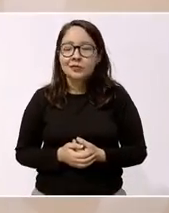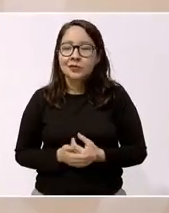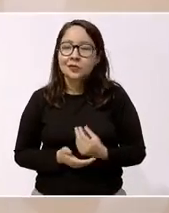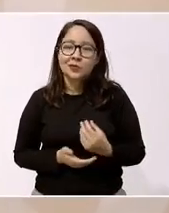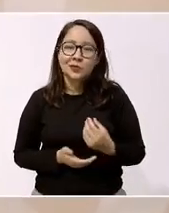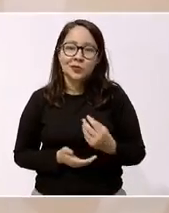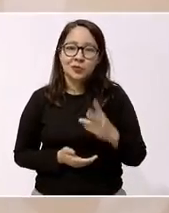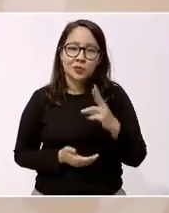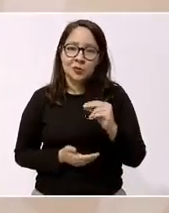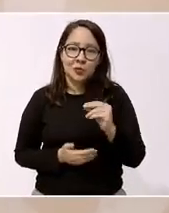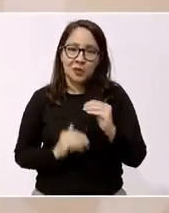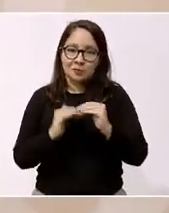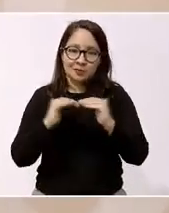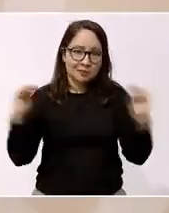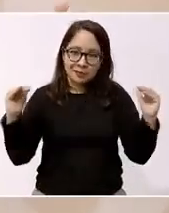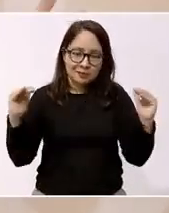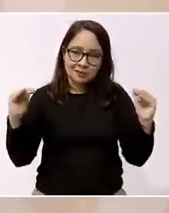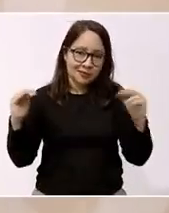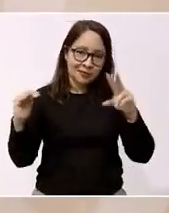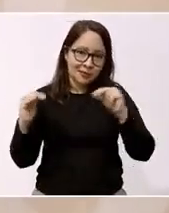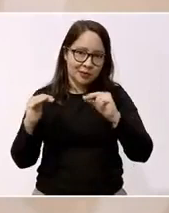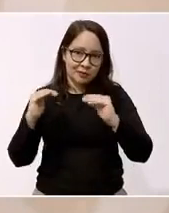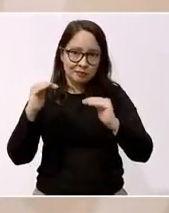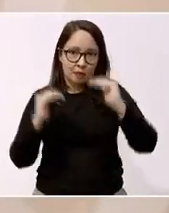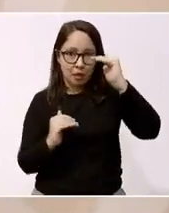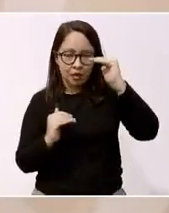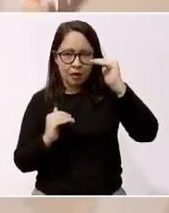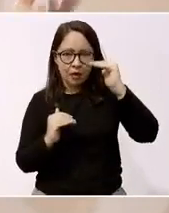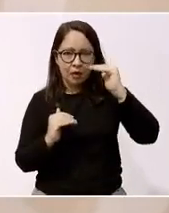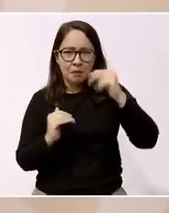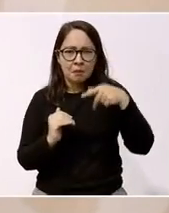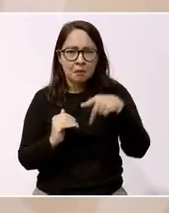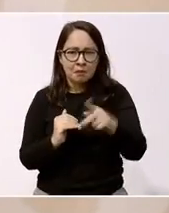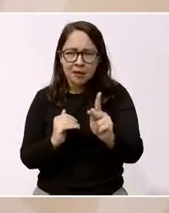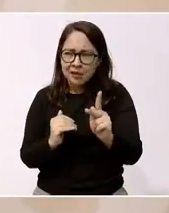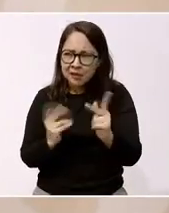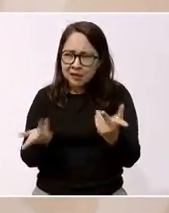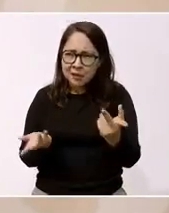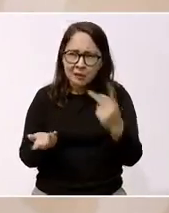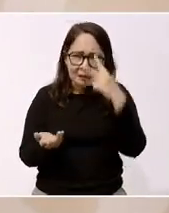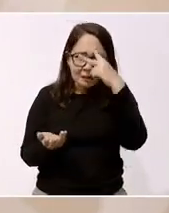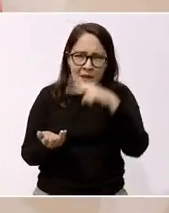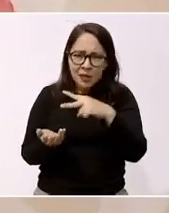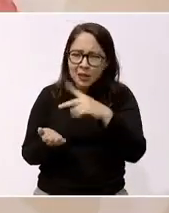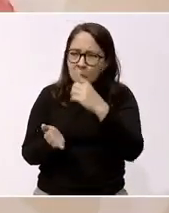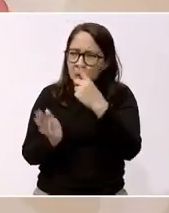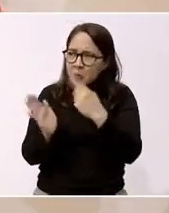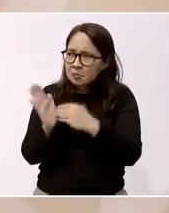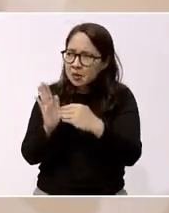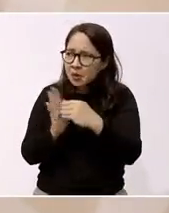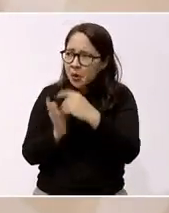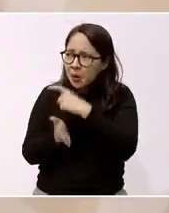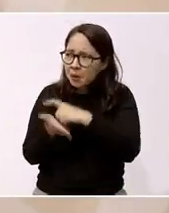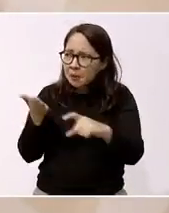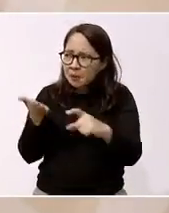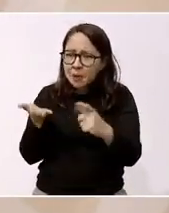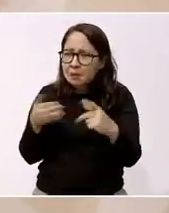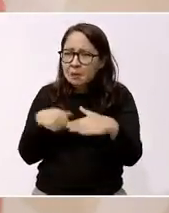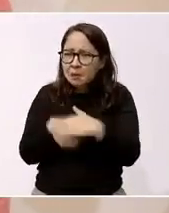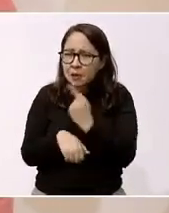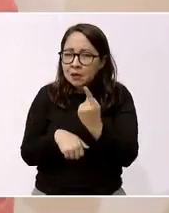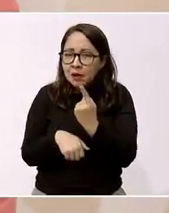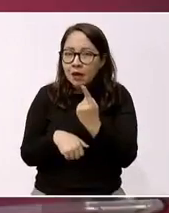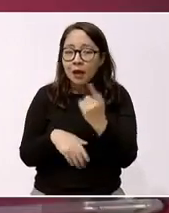No hay equilibrio. ¿Y por qué en México solo nos compra 1 millón? Porque si queremos